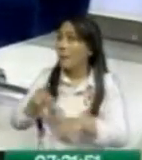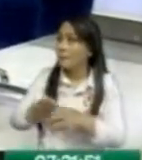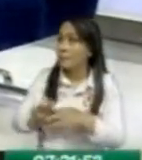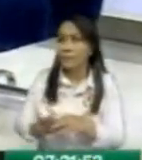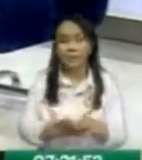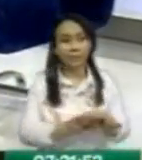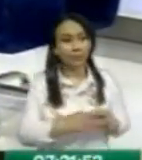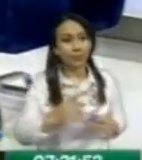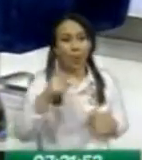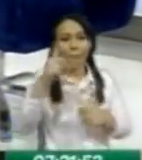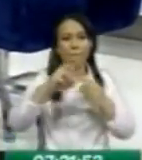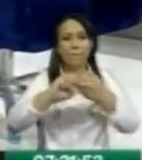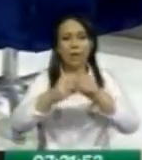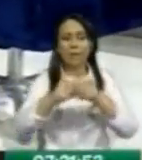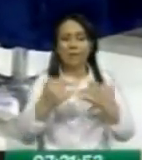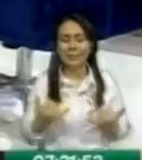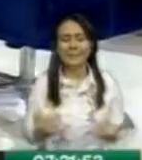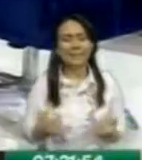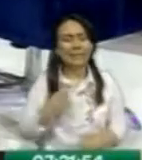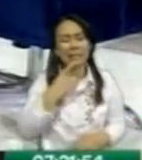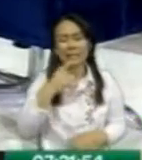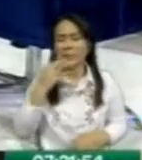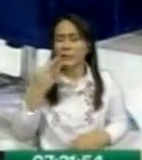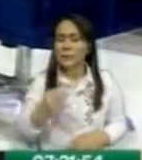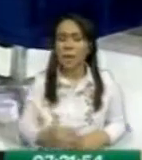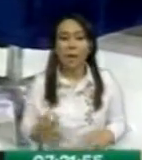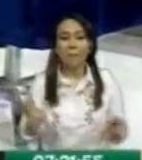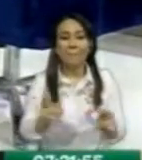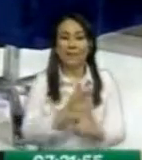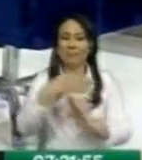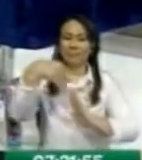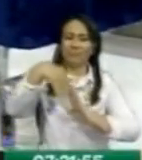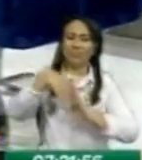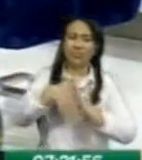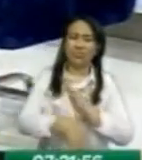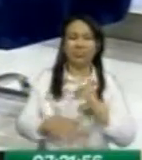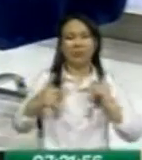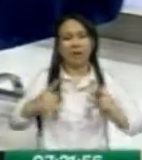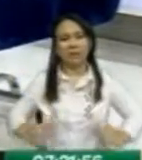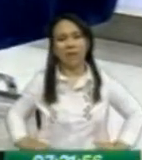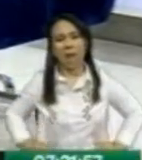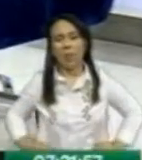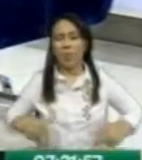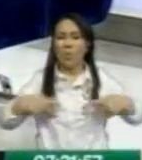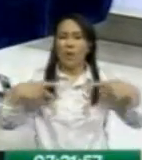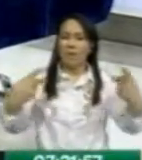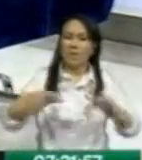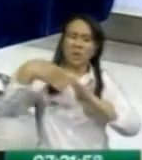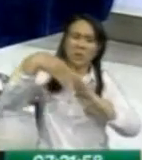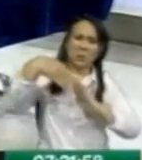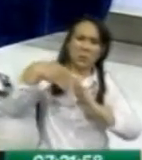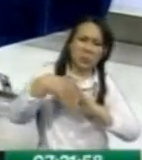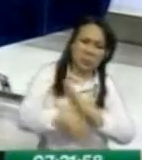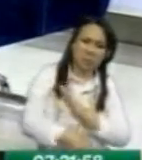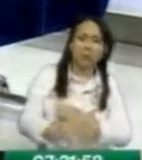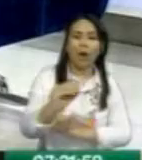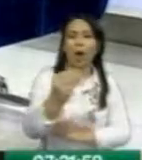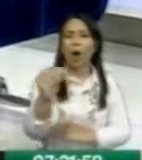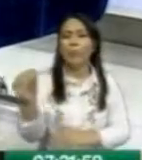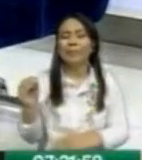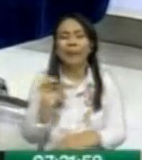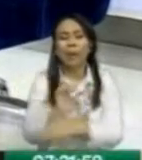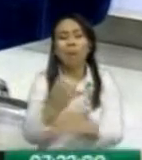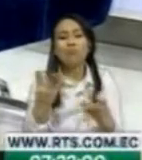televidentes, uno de los problemas más serios y que está menoscabando la salud y la vida de los jóvenes en el Ecuador es la